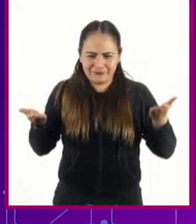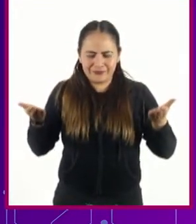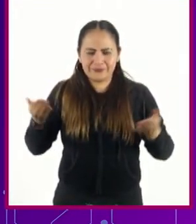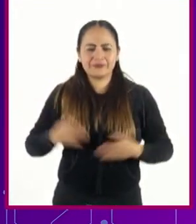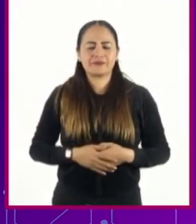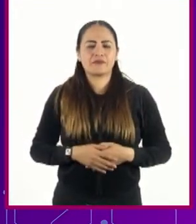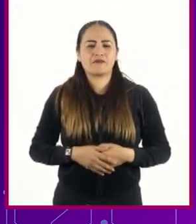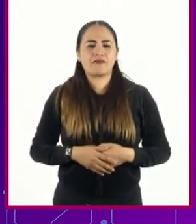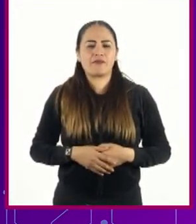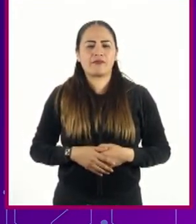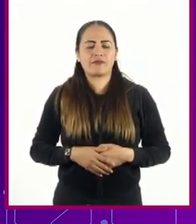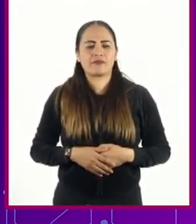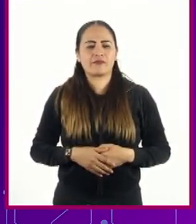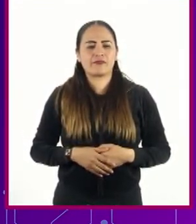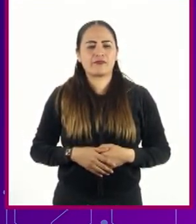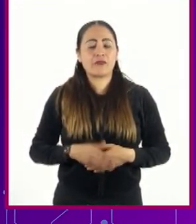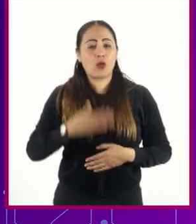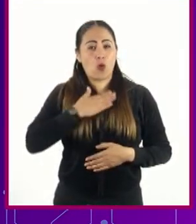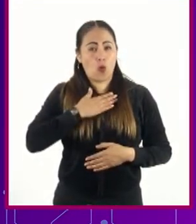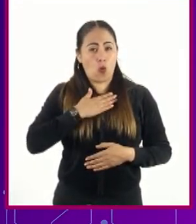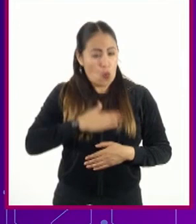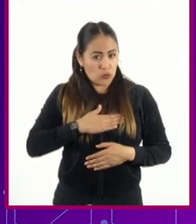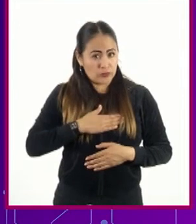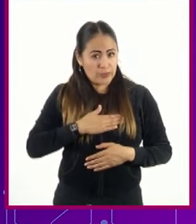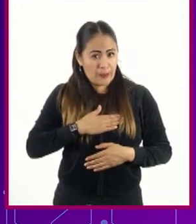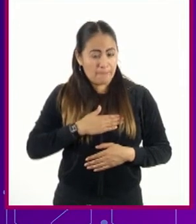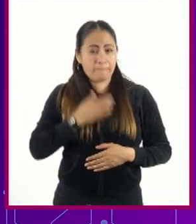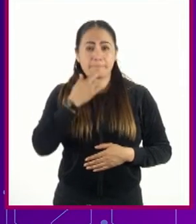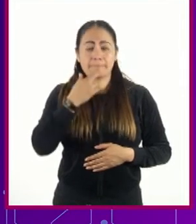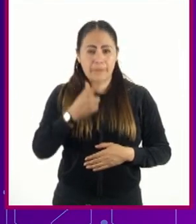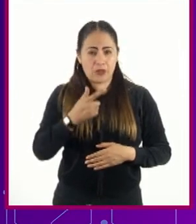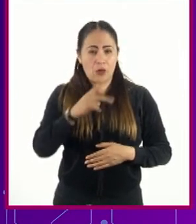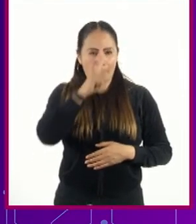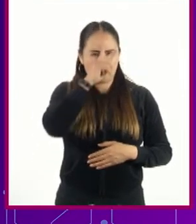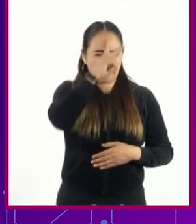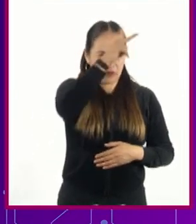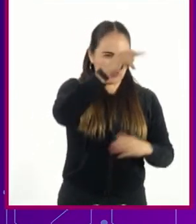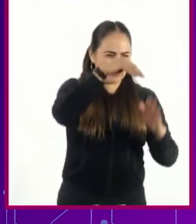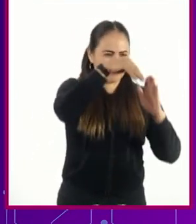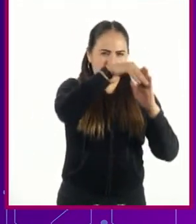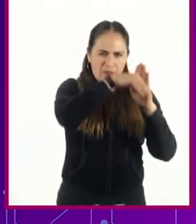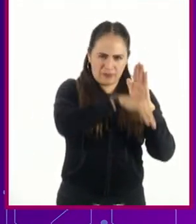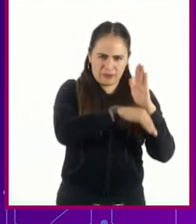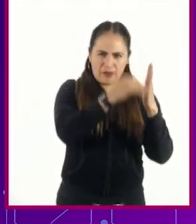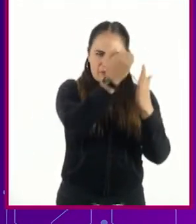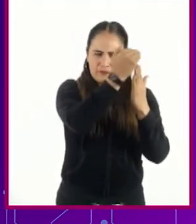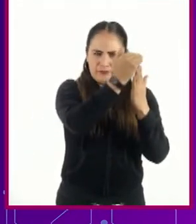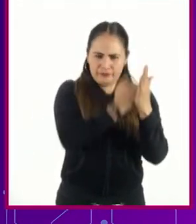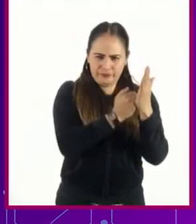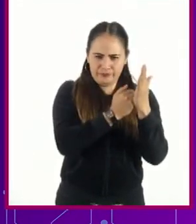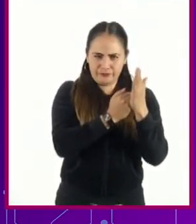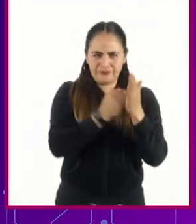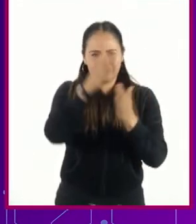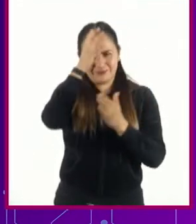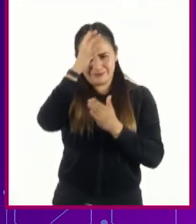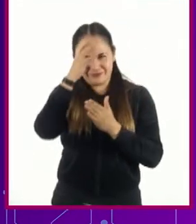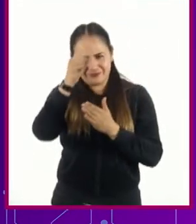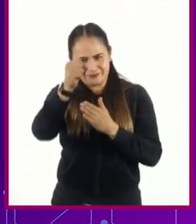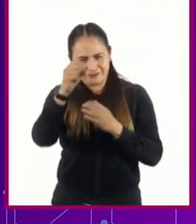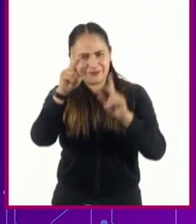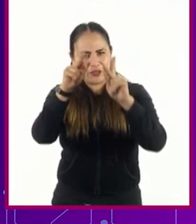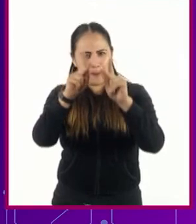que a medida que la justicia se incrementa y disminuye la violencia, nos vamos a acercar al concepto de paz